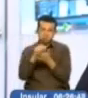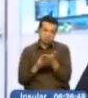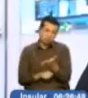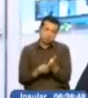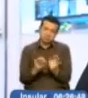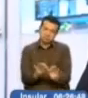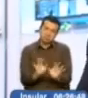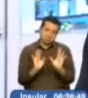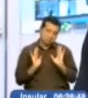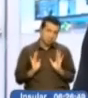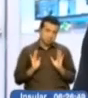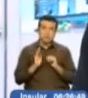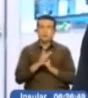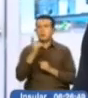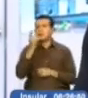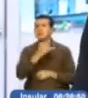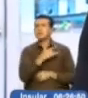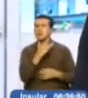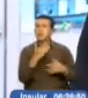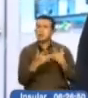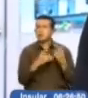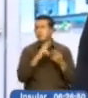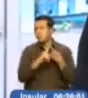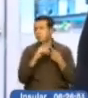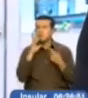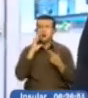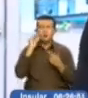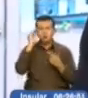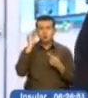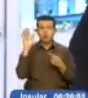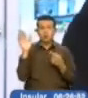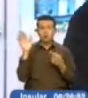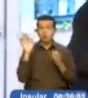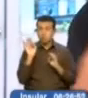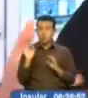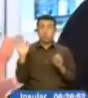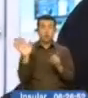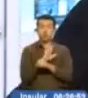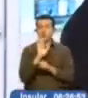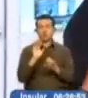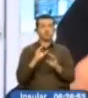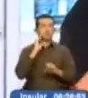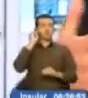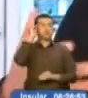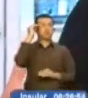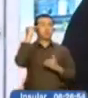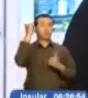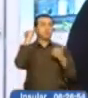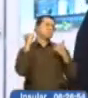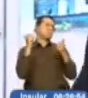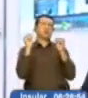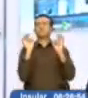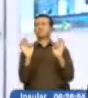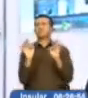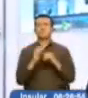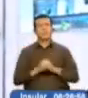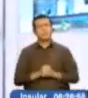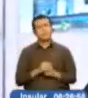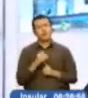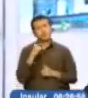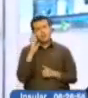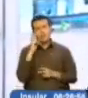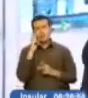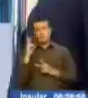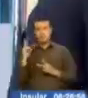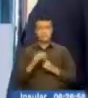Entonces, eso me da, son signos de cierta madurez. No quiero decir, obviamente, que ya seamos una sociedad políticamente muy madura, pero son signos de madurez. Si